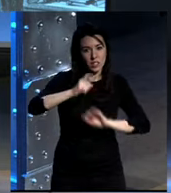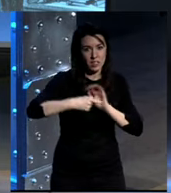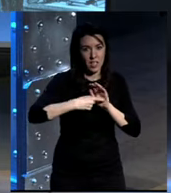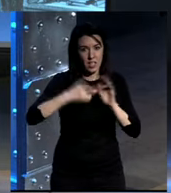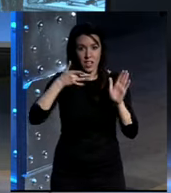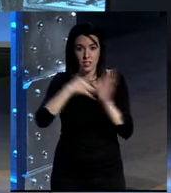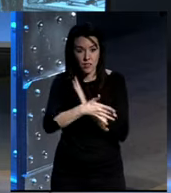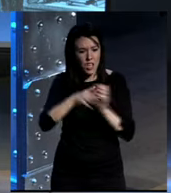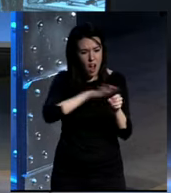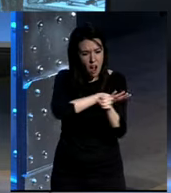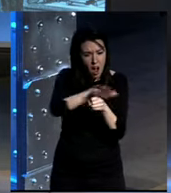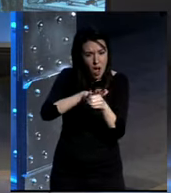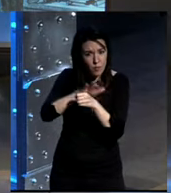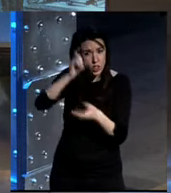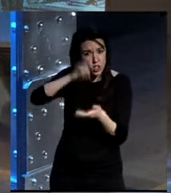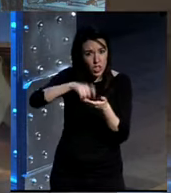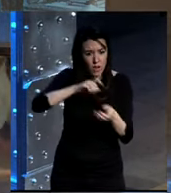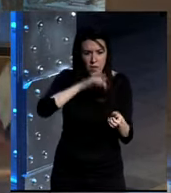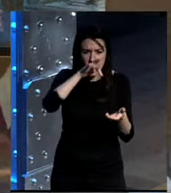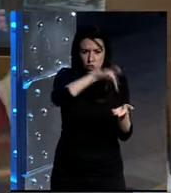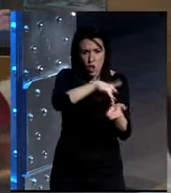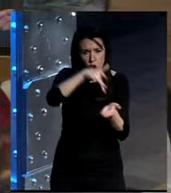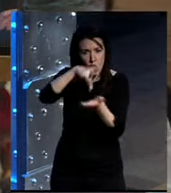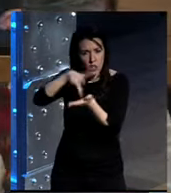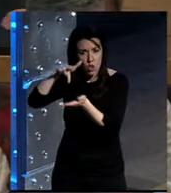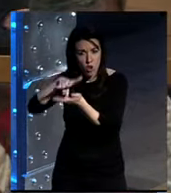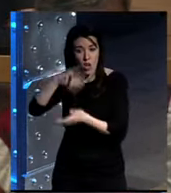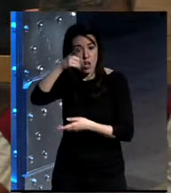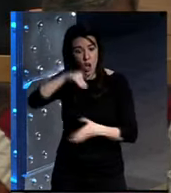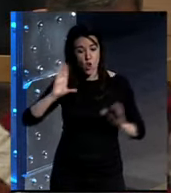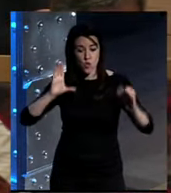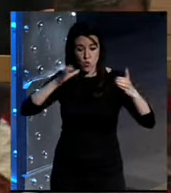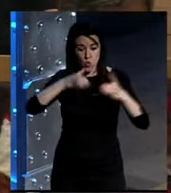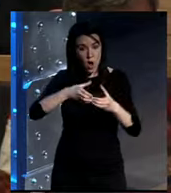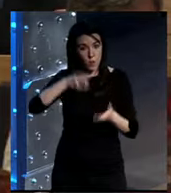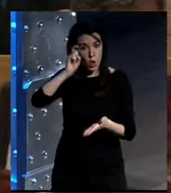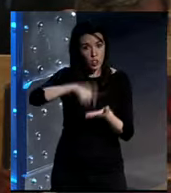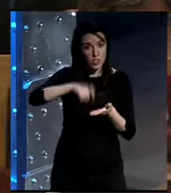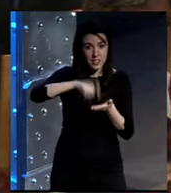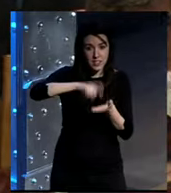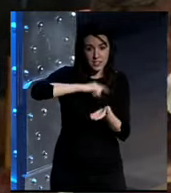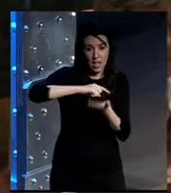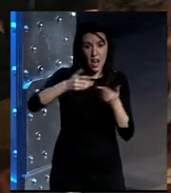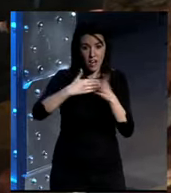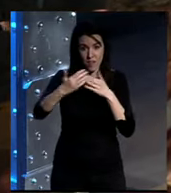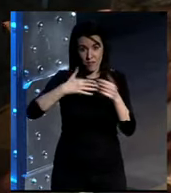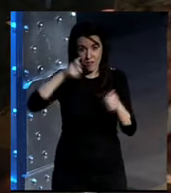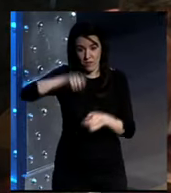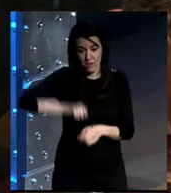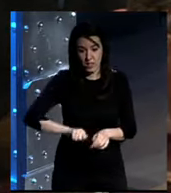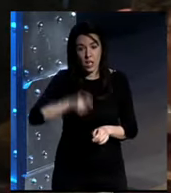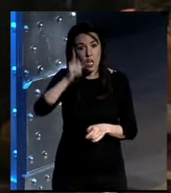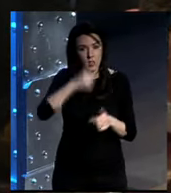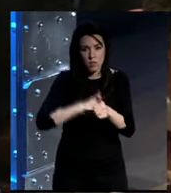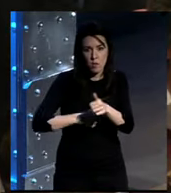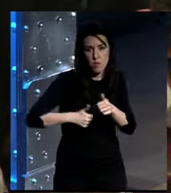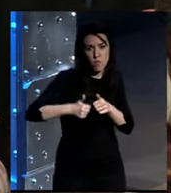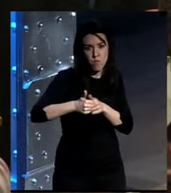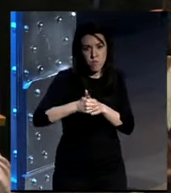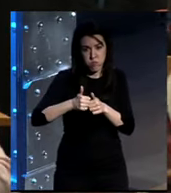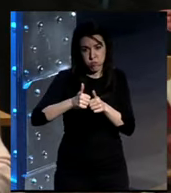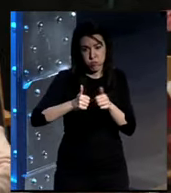los aspectos de esa telegrafía óptica, de ese cuerpo de telégrafos ópticos, de telegrafistas ópticos también, precursores de los eléctricos.